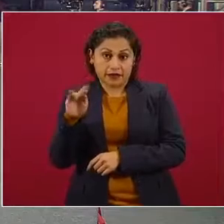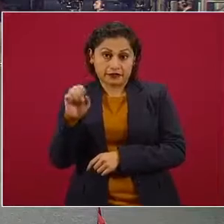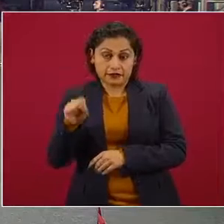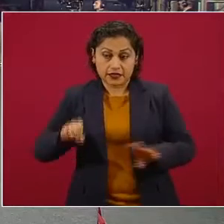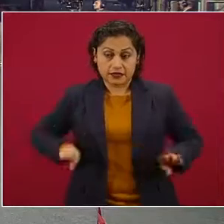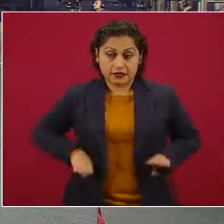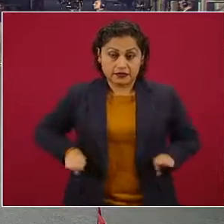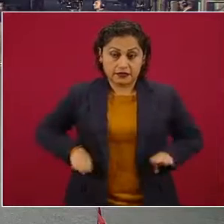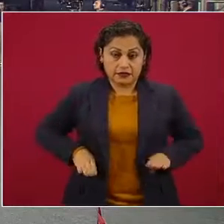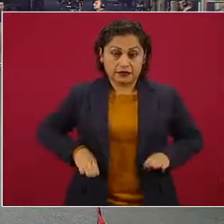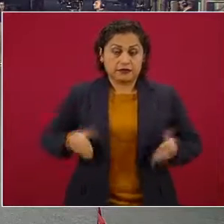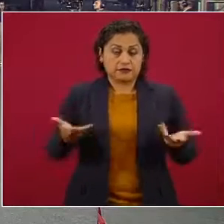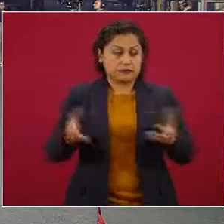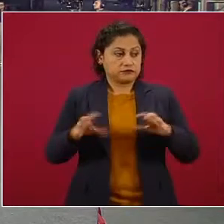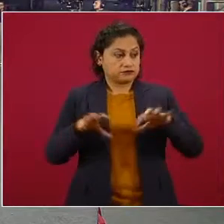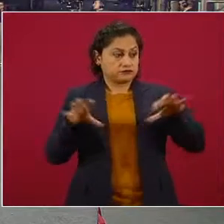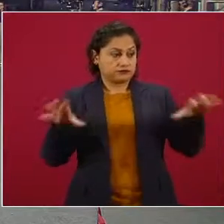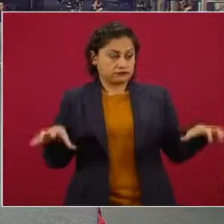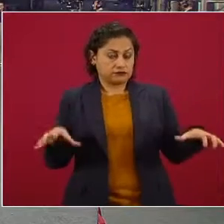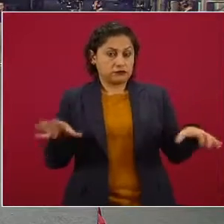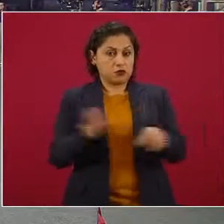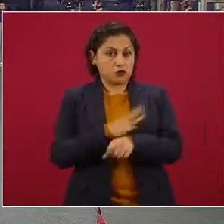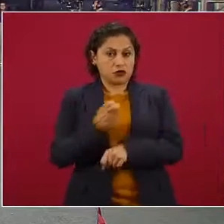esos sonidos